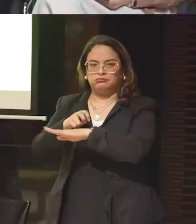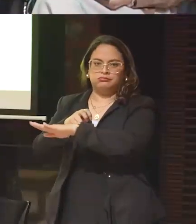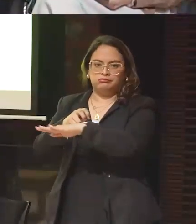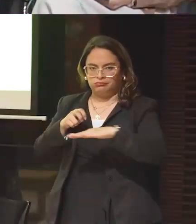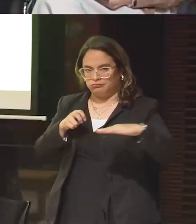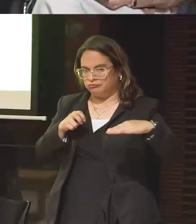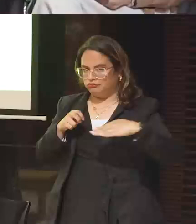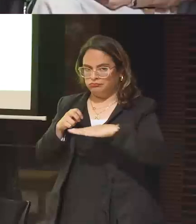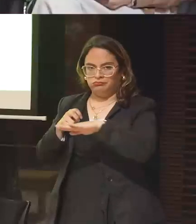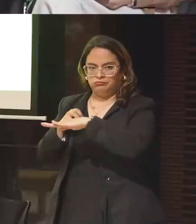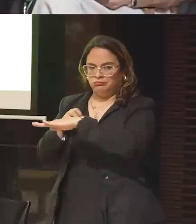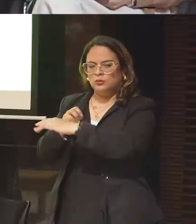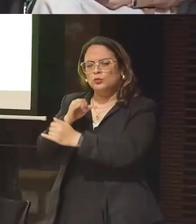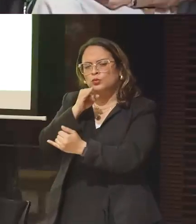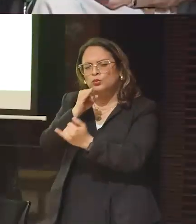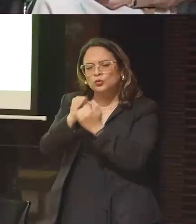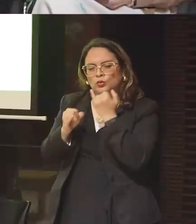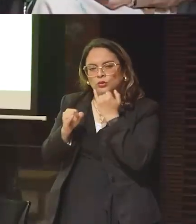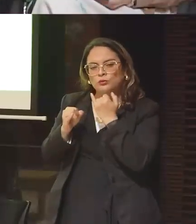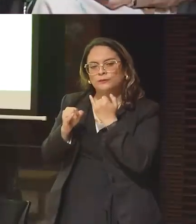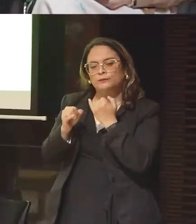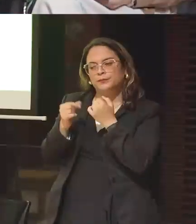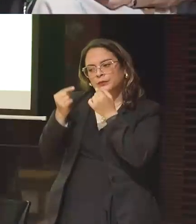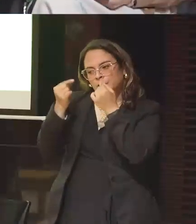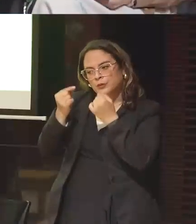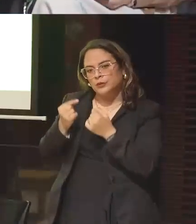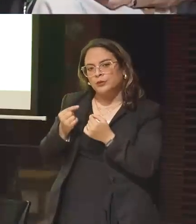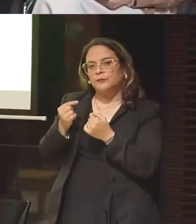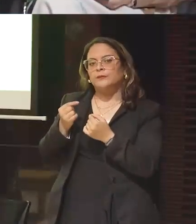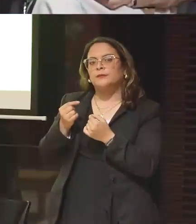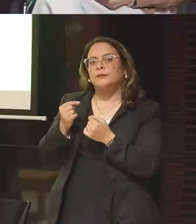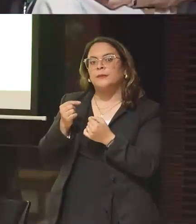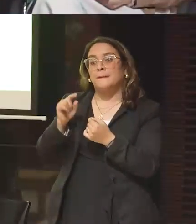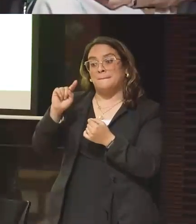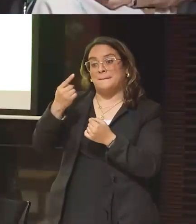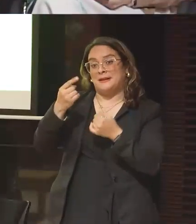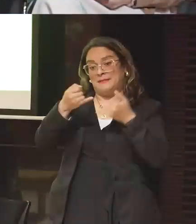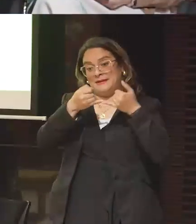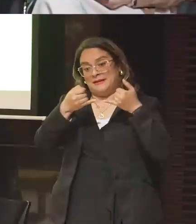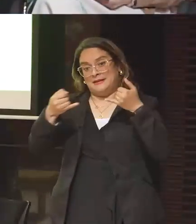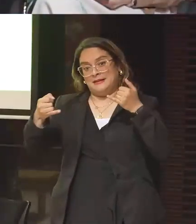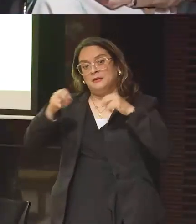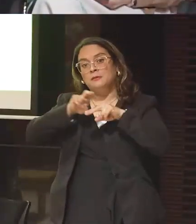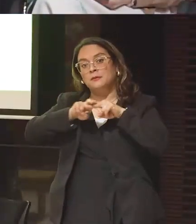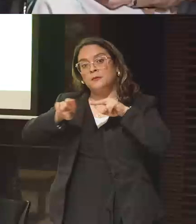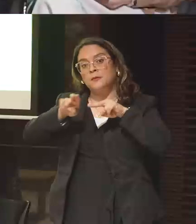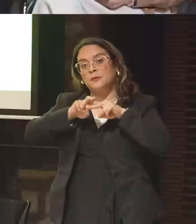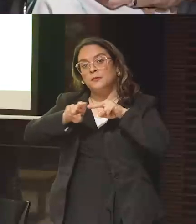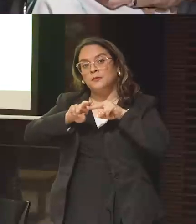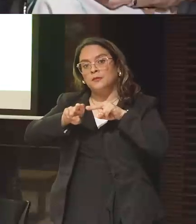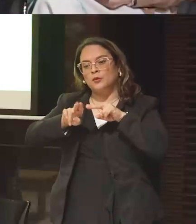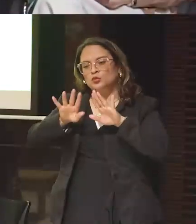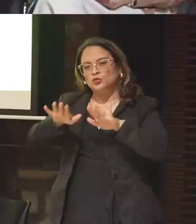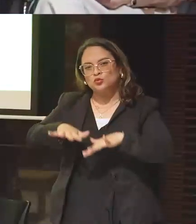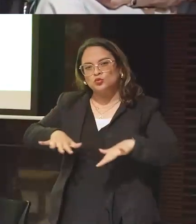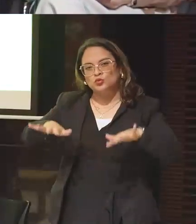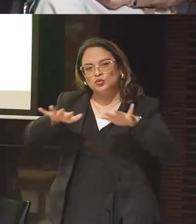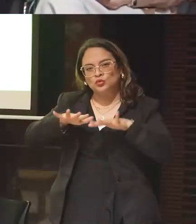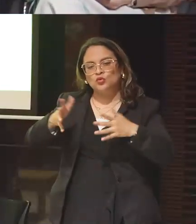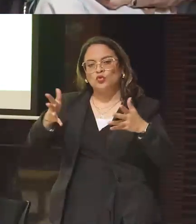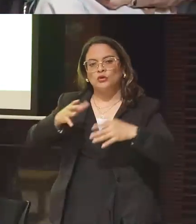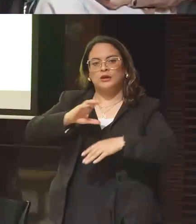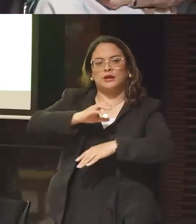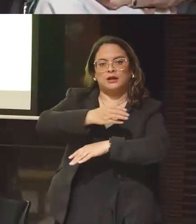Y quisiera dar ese último dato, porque creo que por ahí podemos empezar, es que la primera línea del metro va a atravesar los distritos creativos de